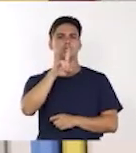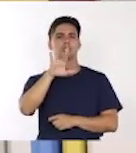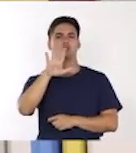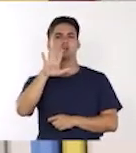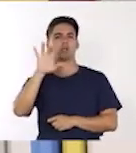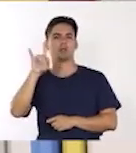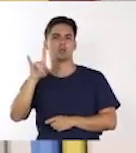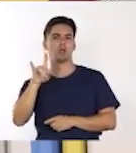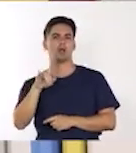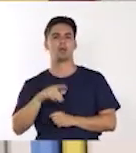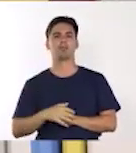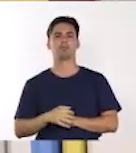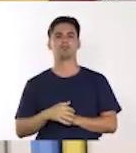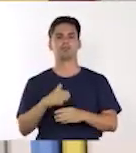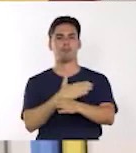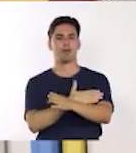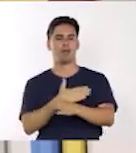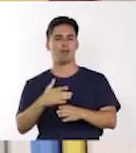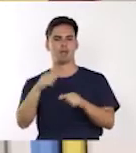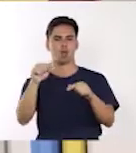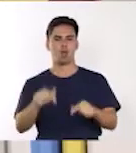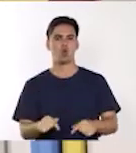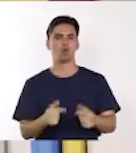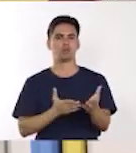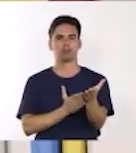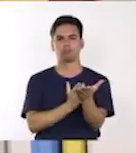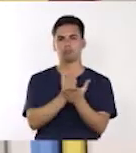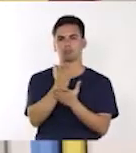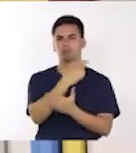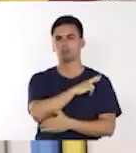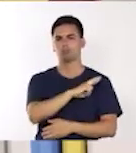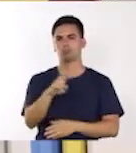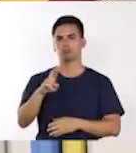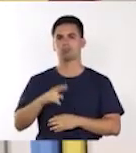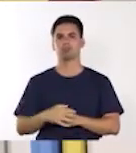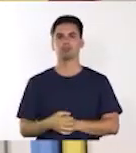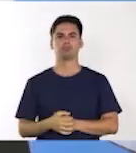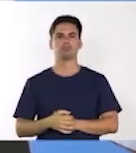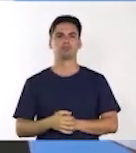el triunfo de la revolución en esta última etapa hasta la actualidad.